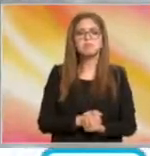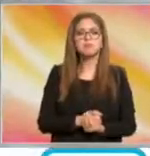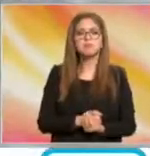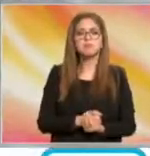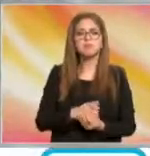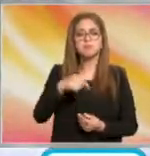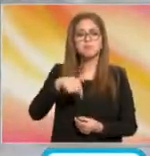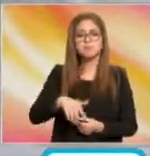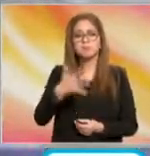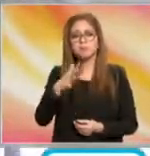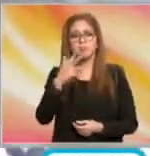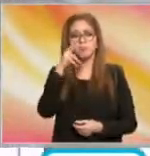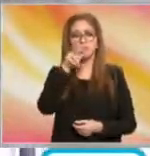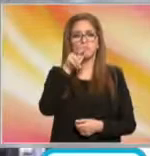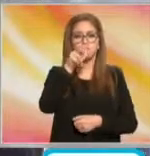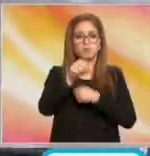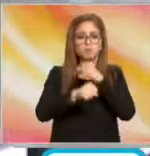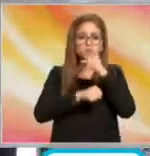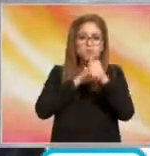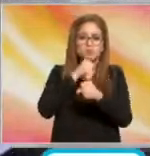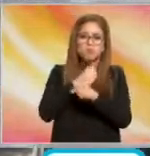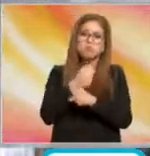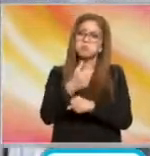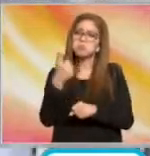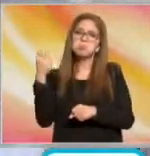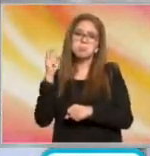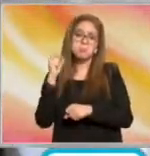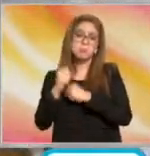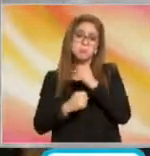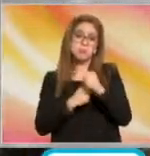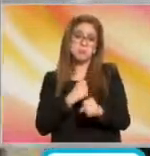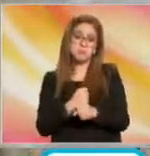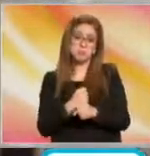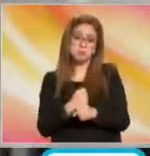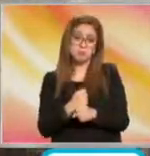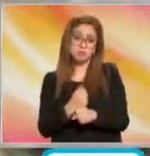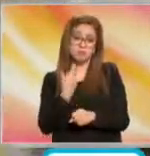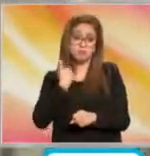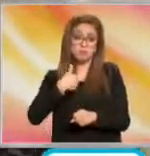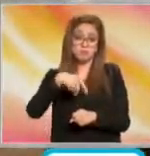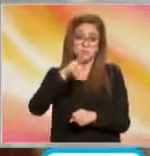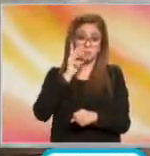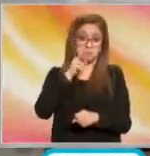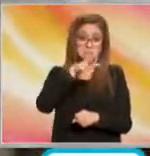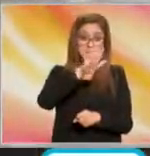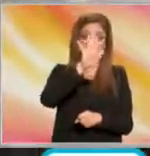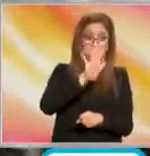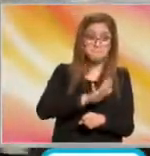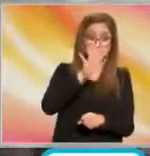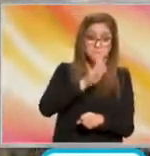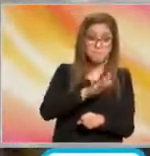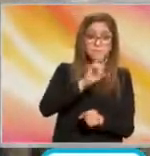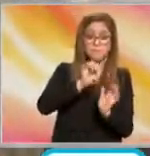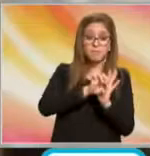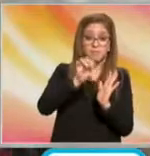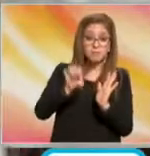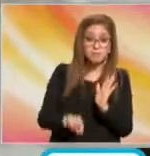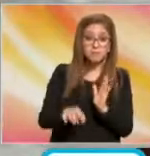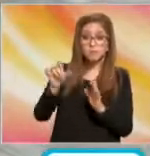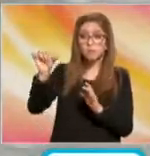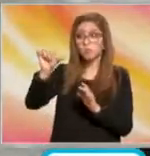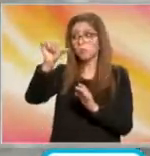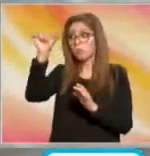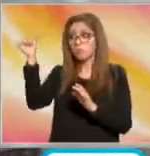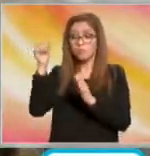tiene alrededor de 18 años, de aquella 20 años. O sea, pero parece que ustedes van a contracorriente. Mientras